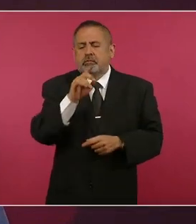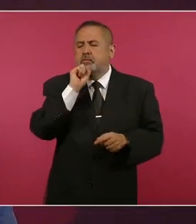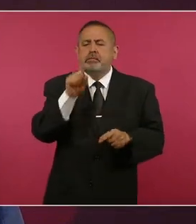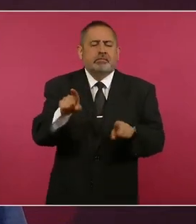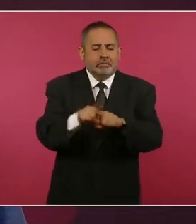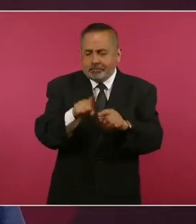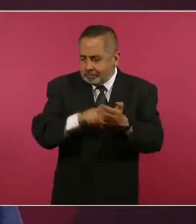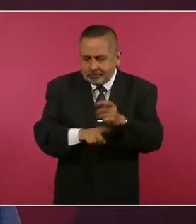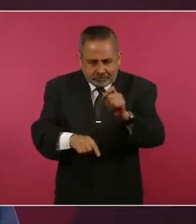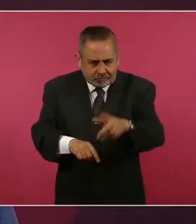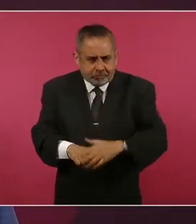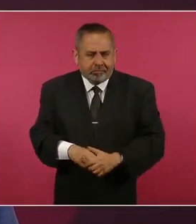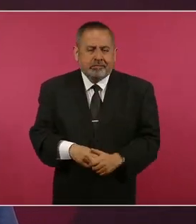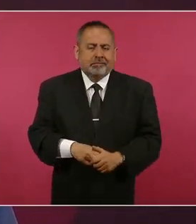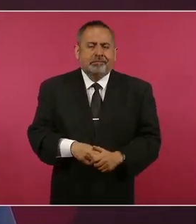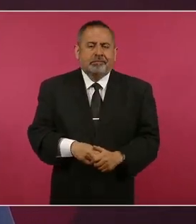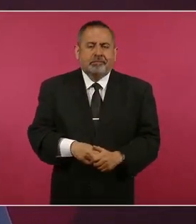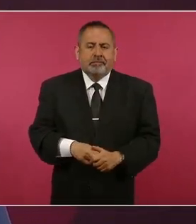mismo.